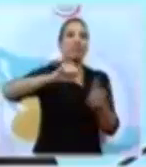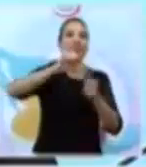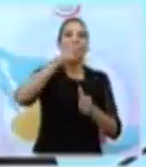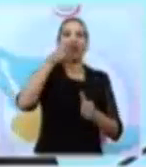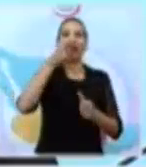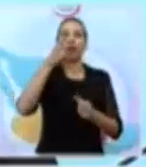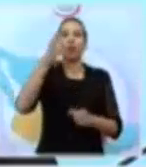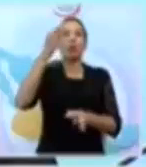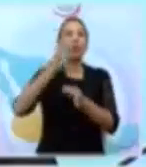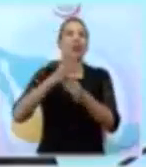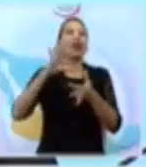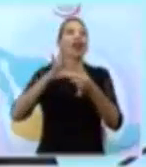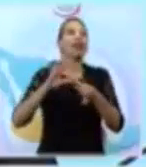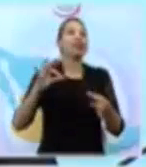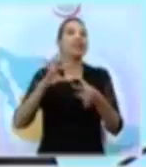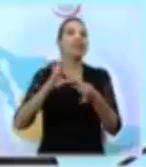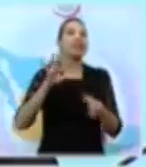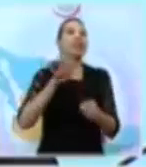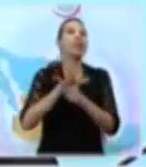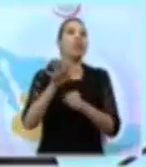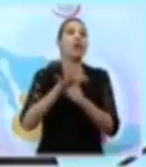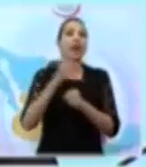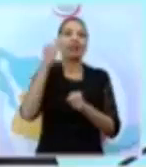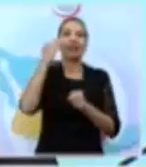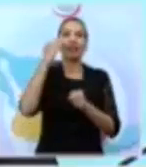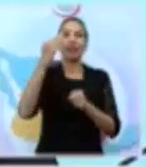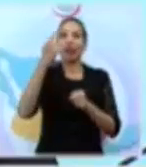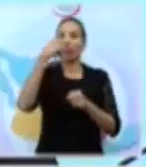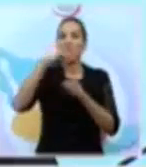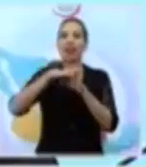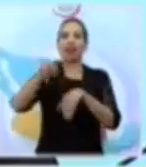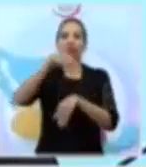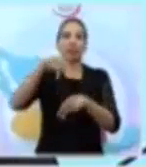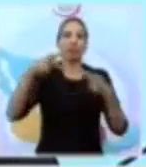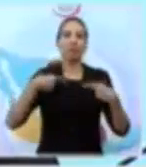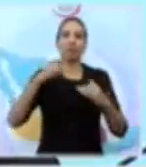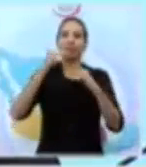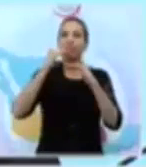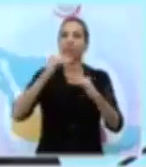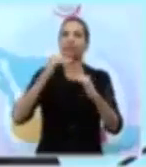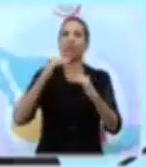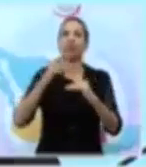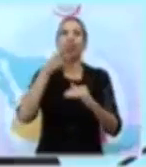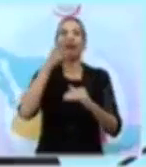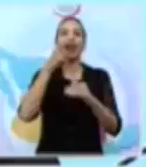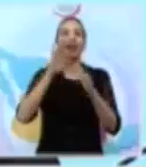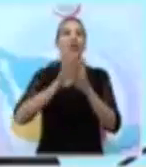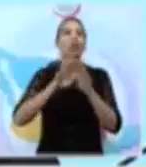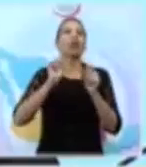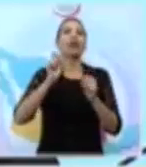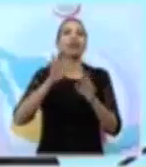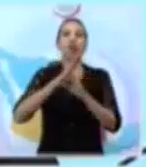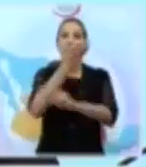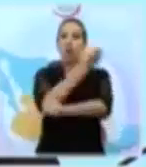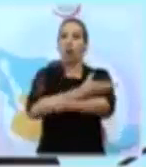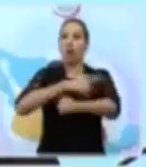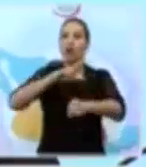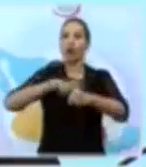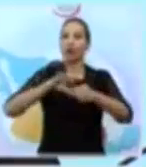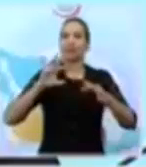el agotar el tiempo de intervención, sino generar una especie de